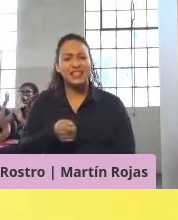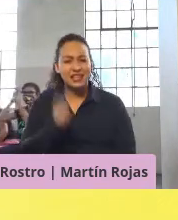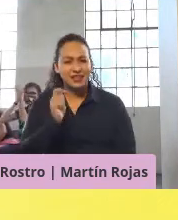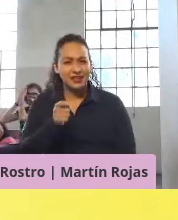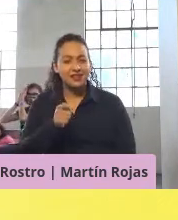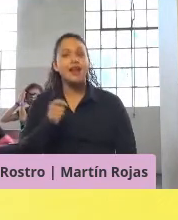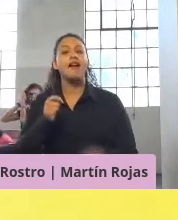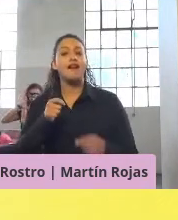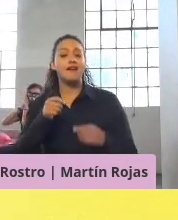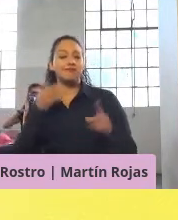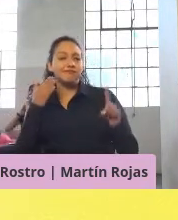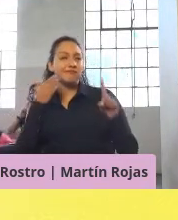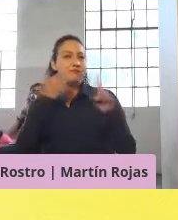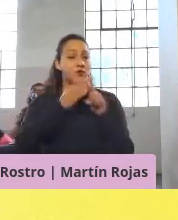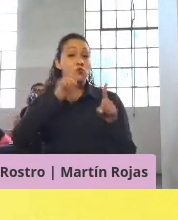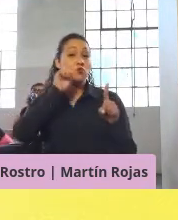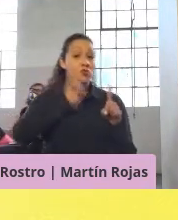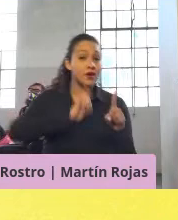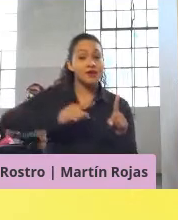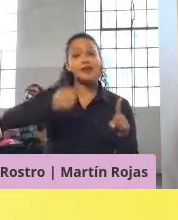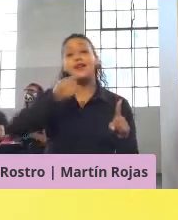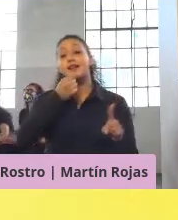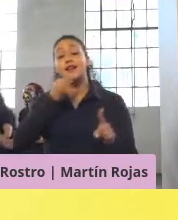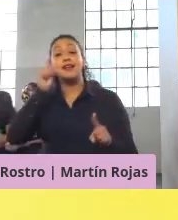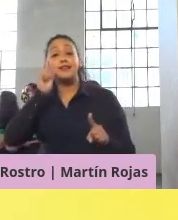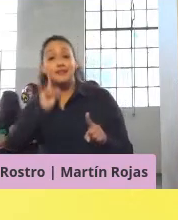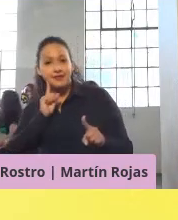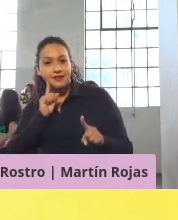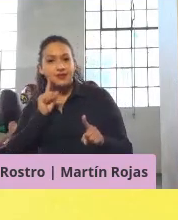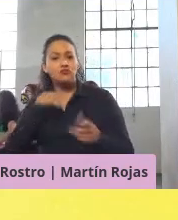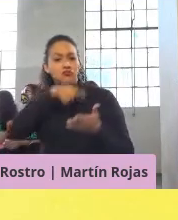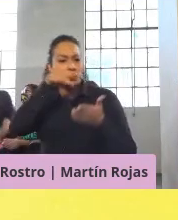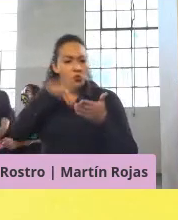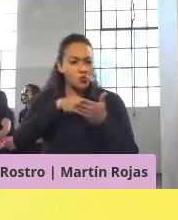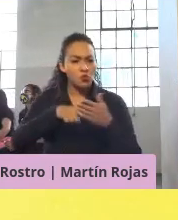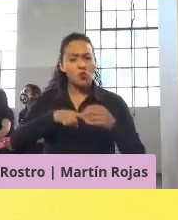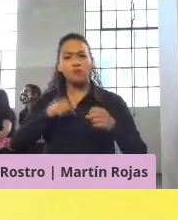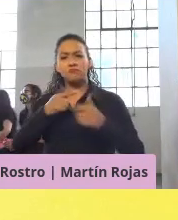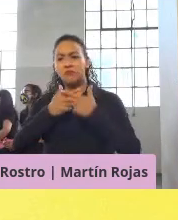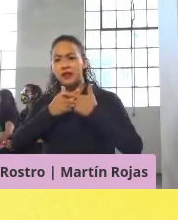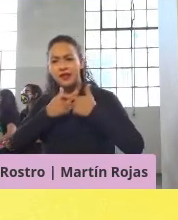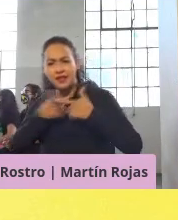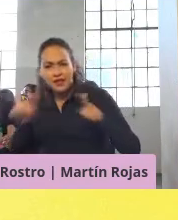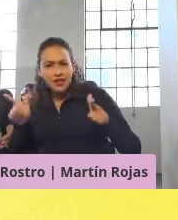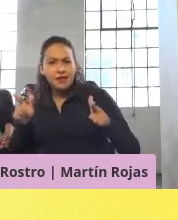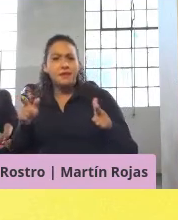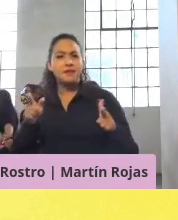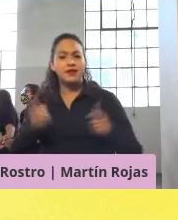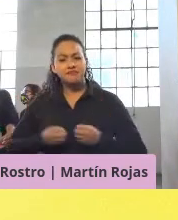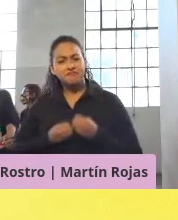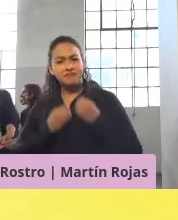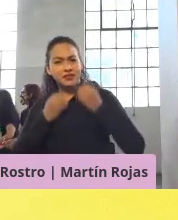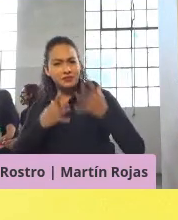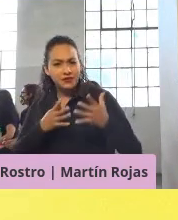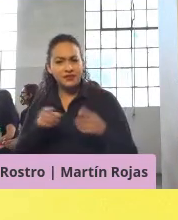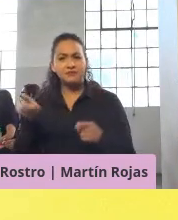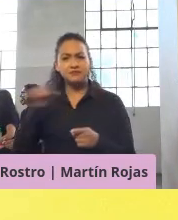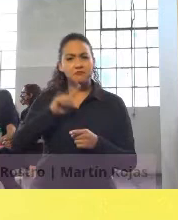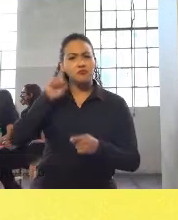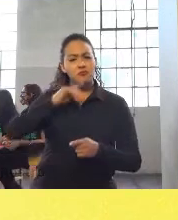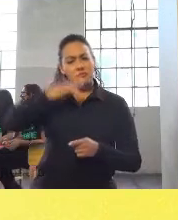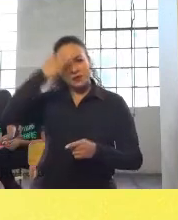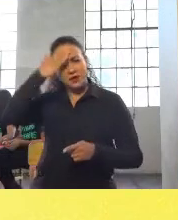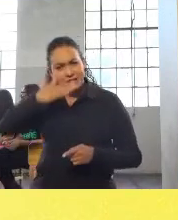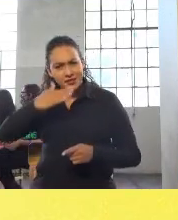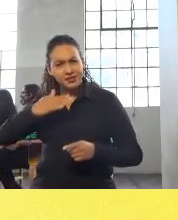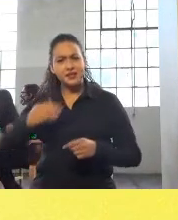jóvenes y niñas vivan con gozo y libertad, tanto en los espacios físicos como digitales, conscientes de su fuerza y potencial